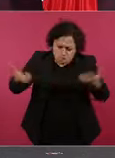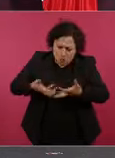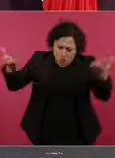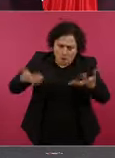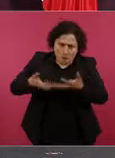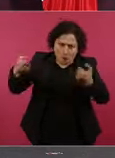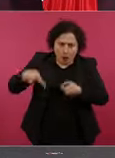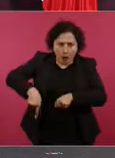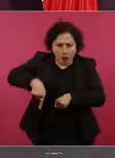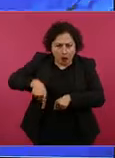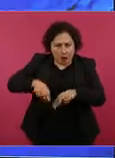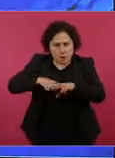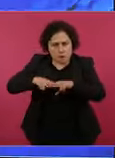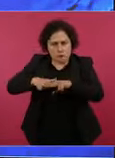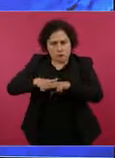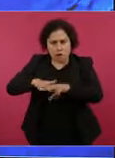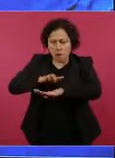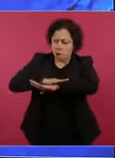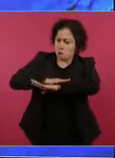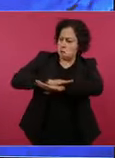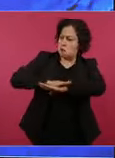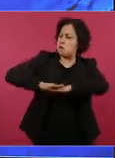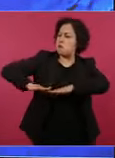más un terraplén,